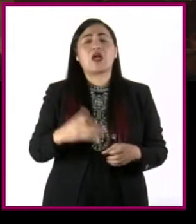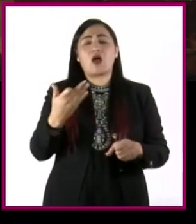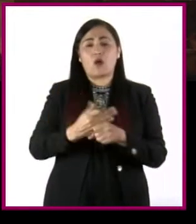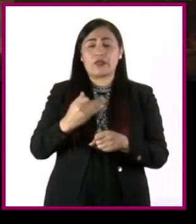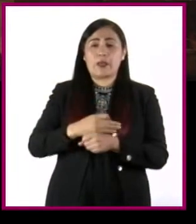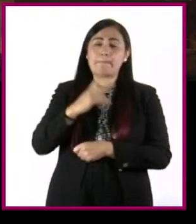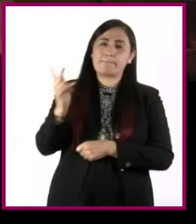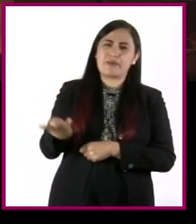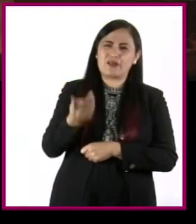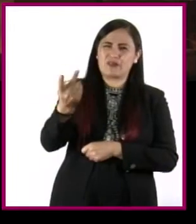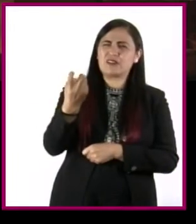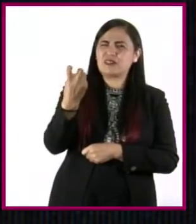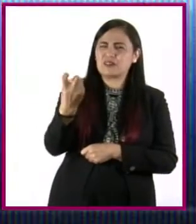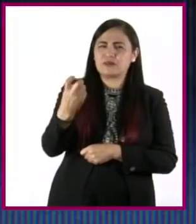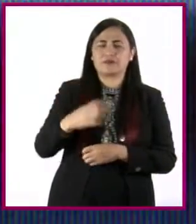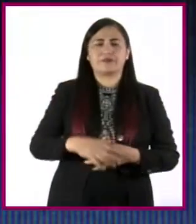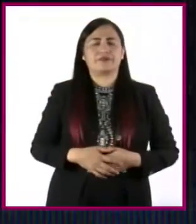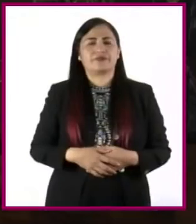especialista sobre esto.